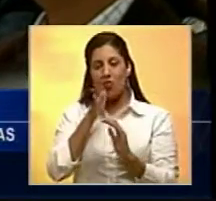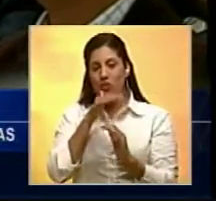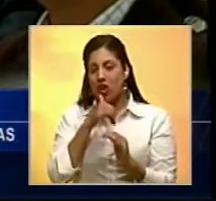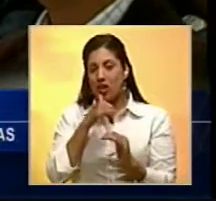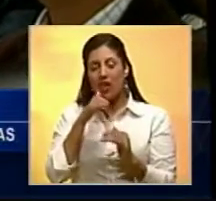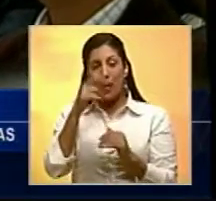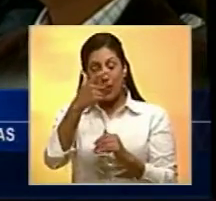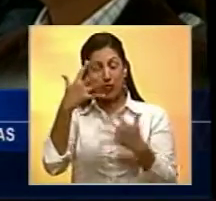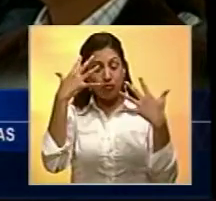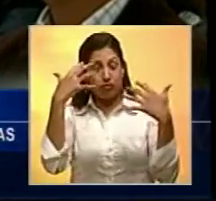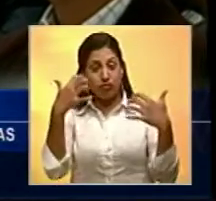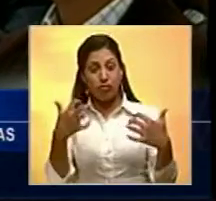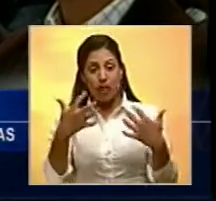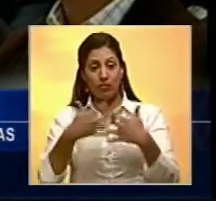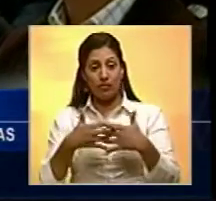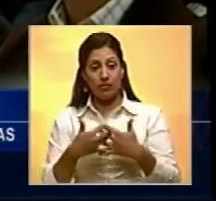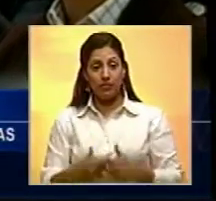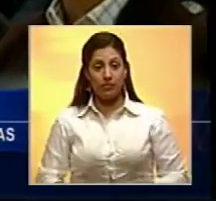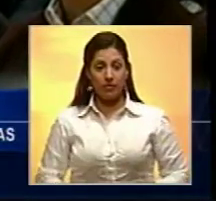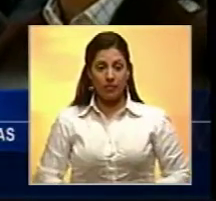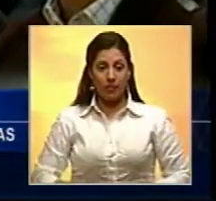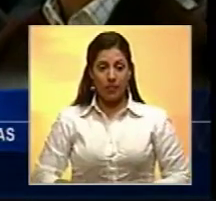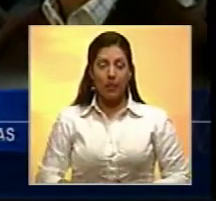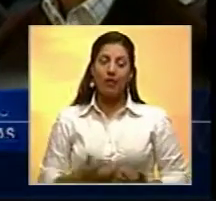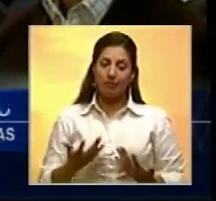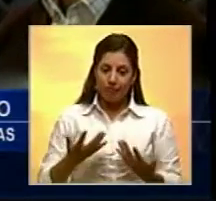verdadero científico de la producción.